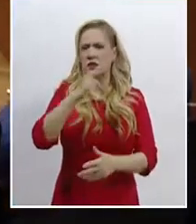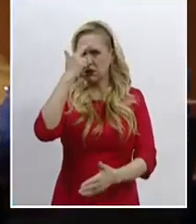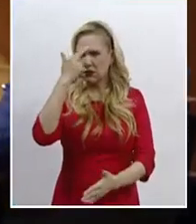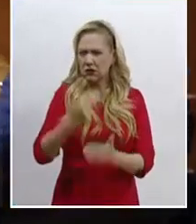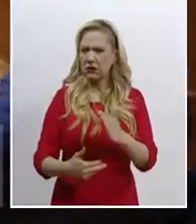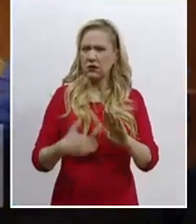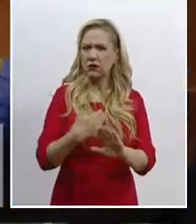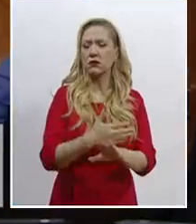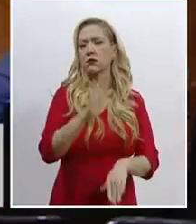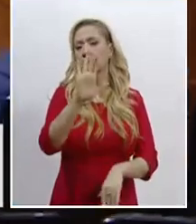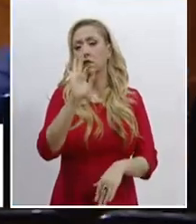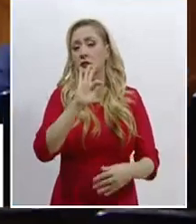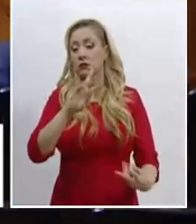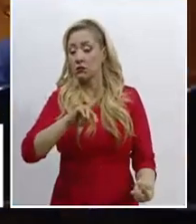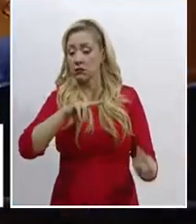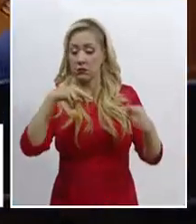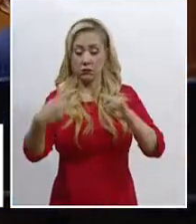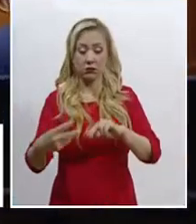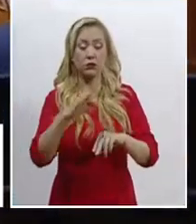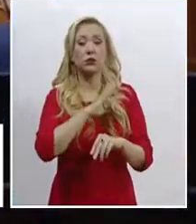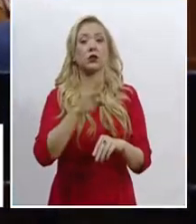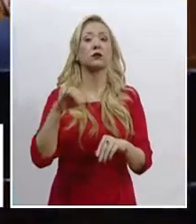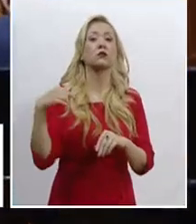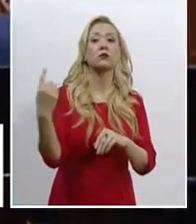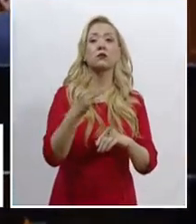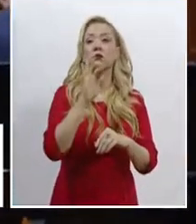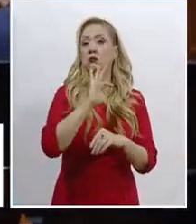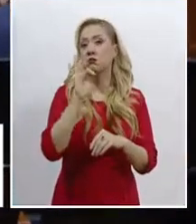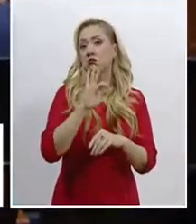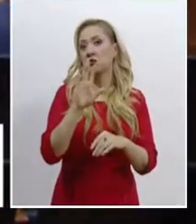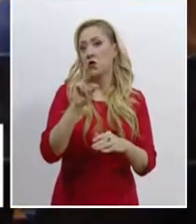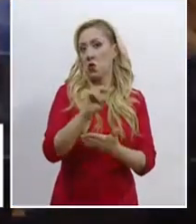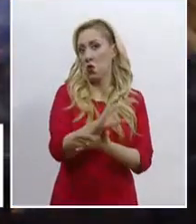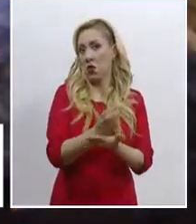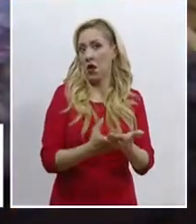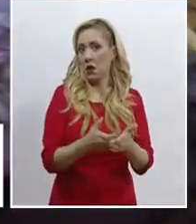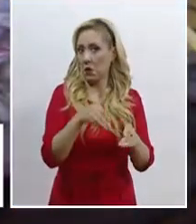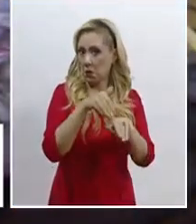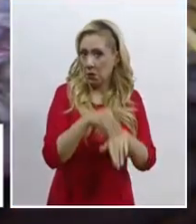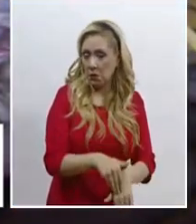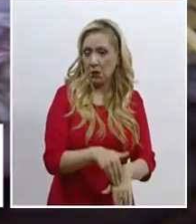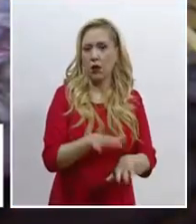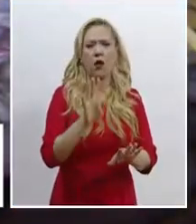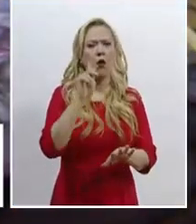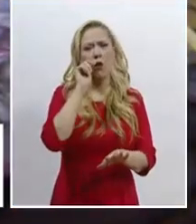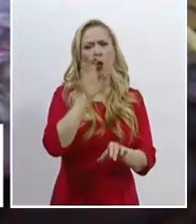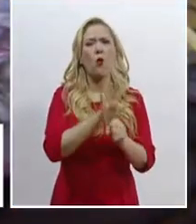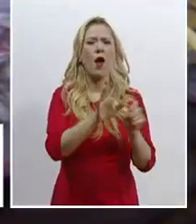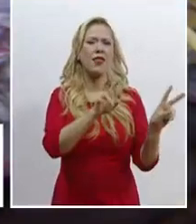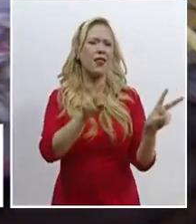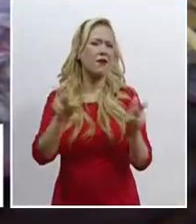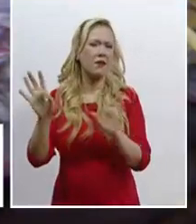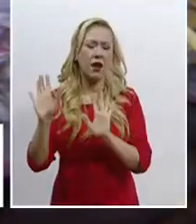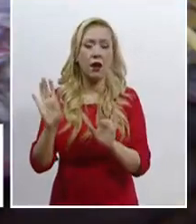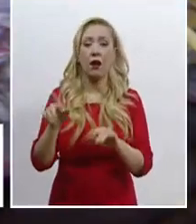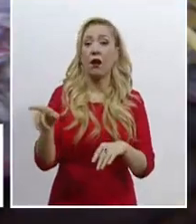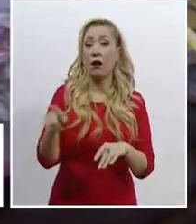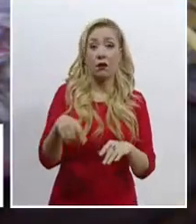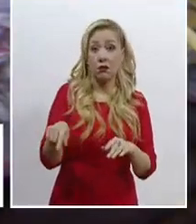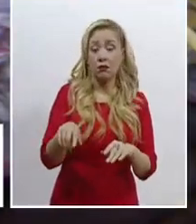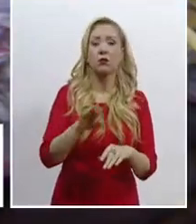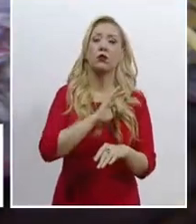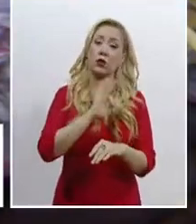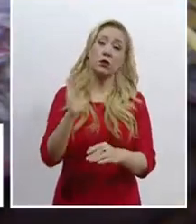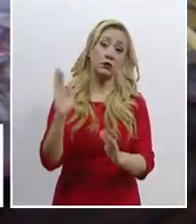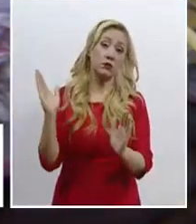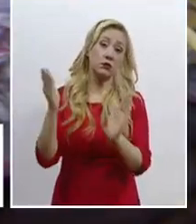pues sostener lo contrario implicaría que todo incumplimiento de un contrato con independencia de su naturaleza tendría como consecuencia la imposición